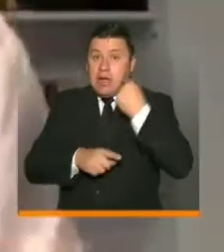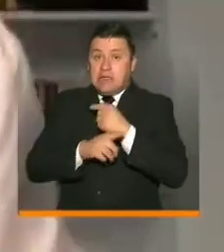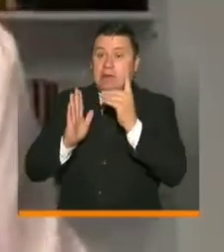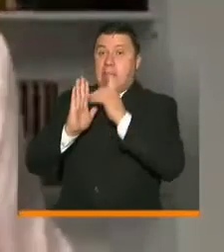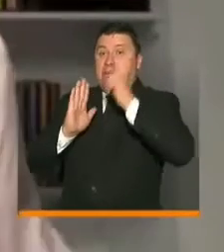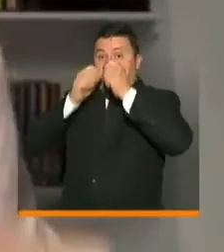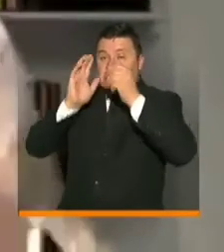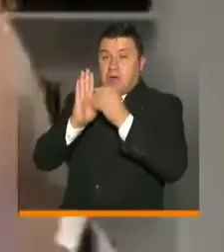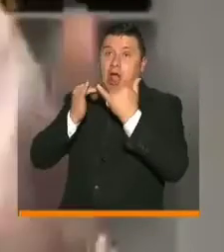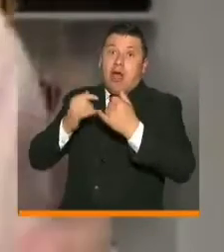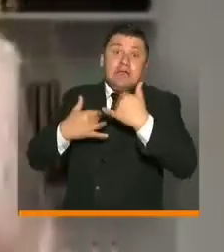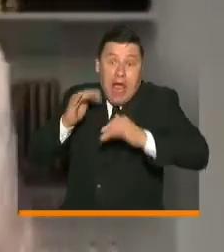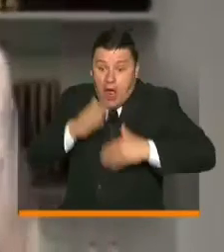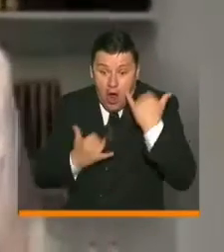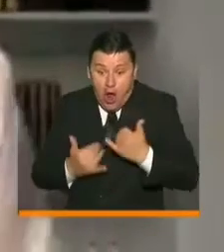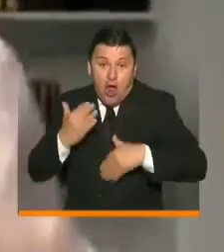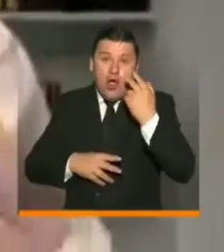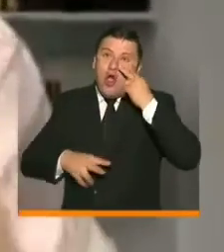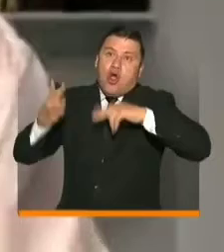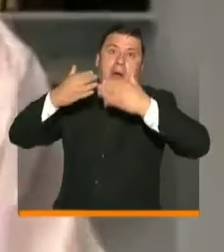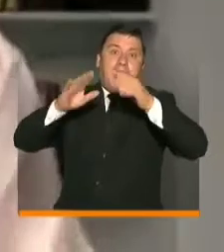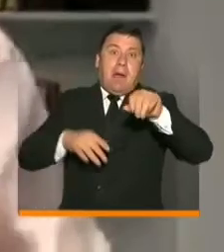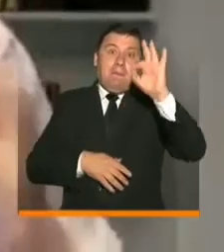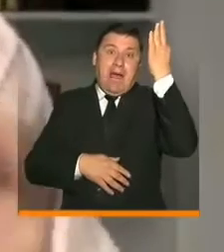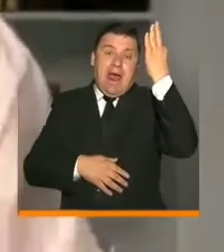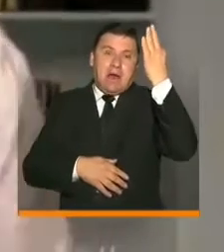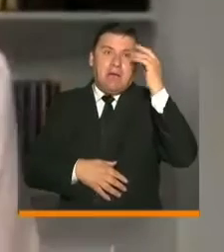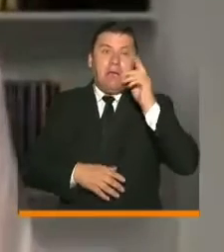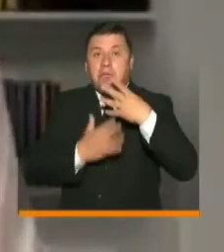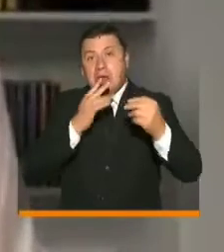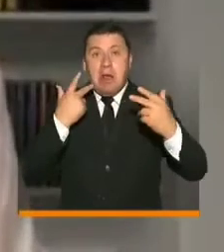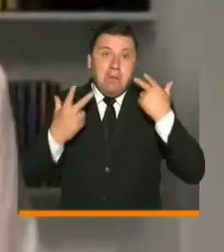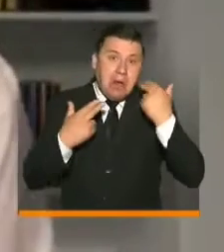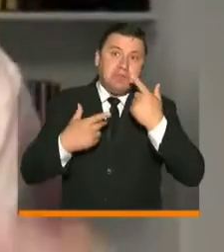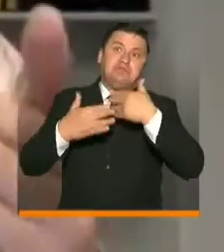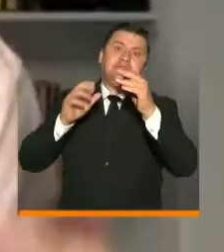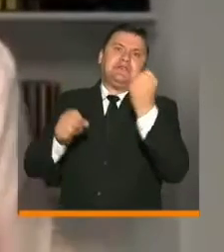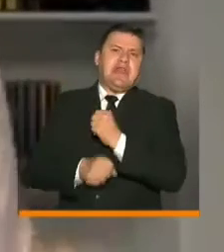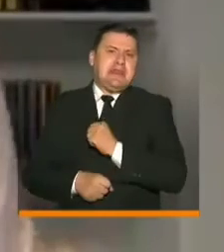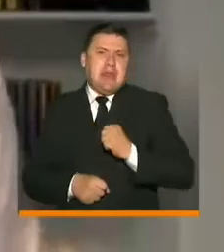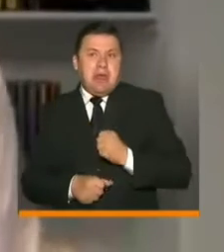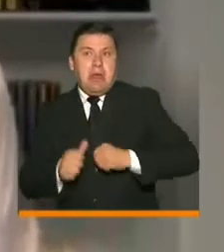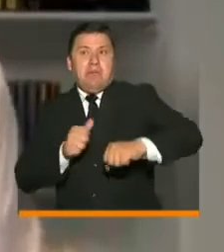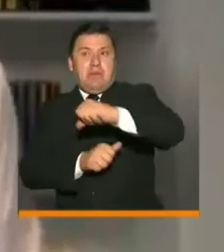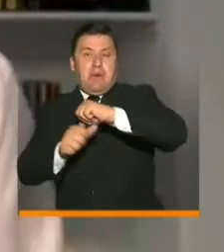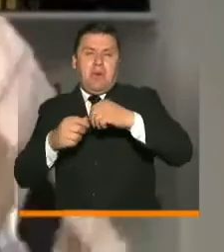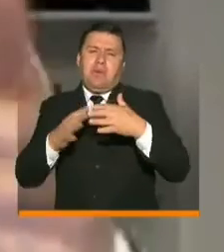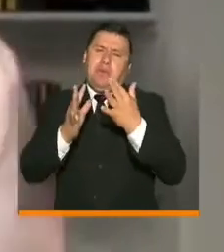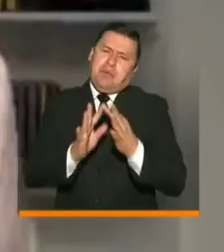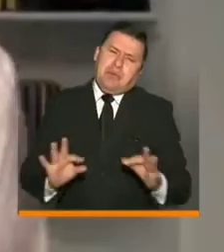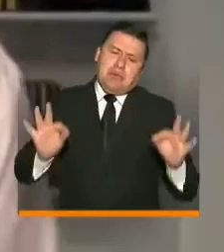pasada. Hoy arrancaron centros comerciales en Palmira, arrancaron peluqueros, arrancaron trabajadores independientes, y yo creo que eso es